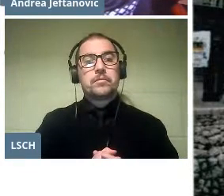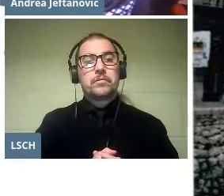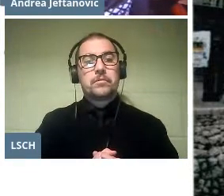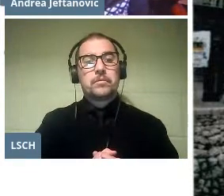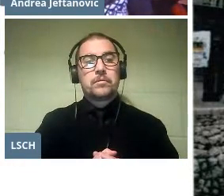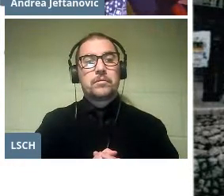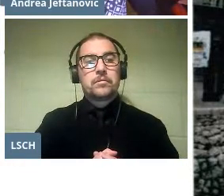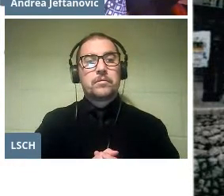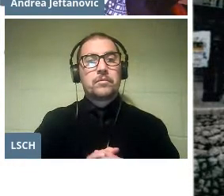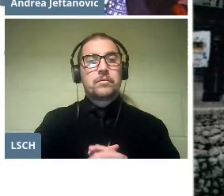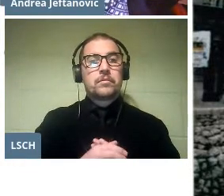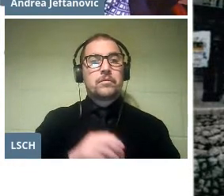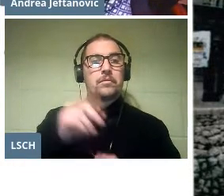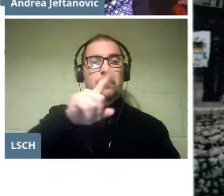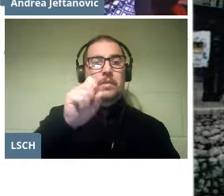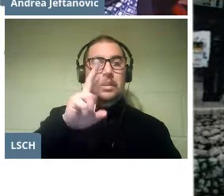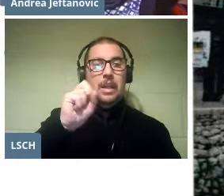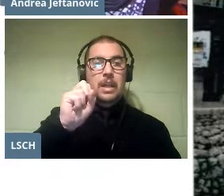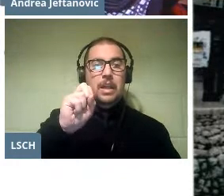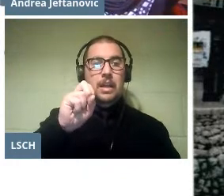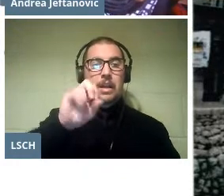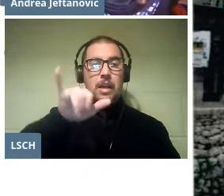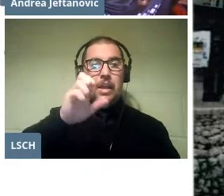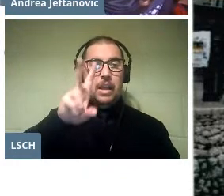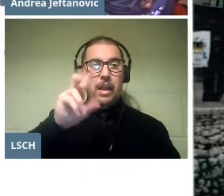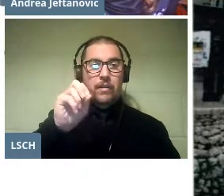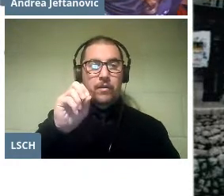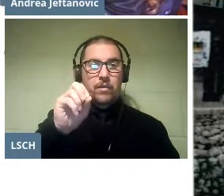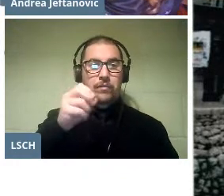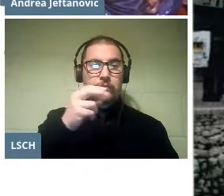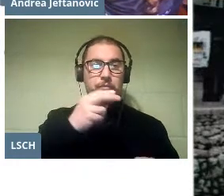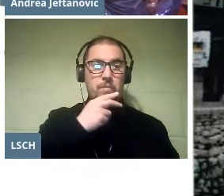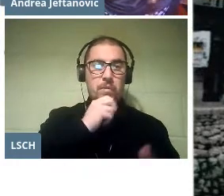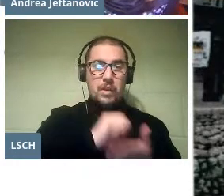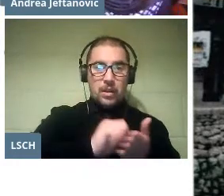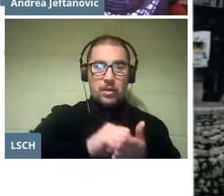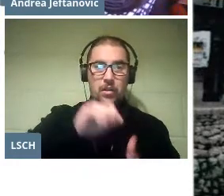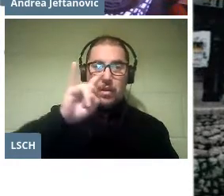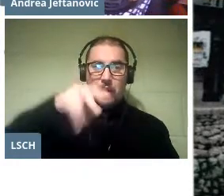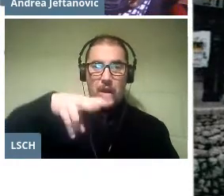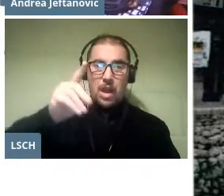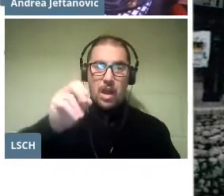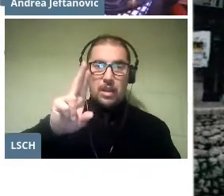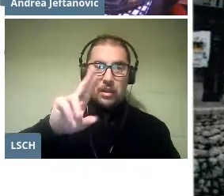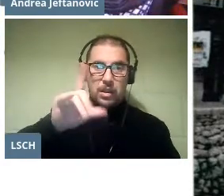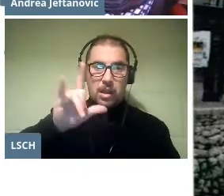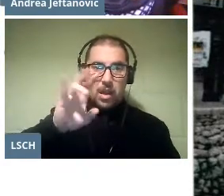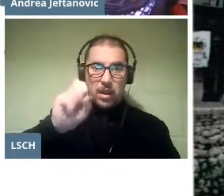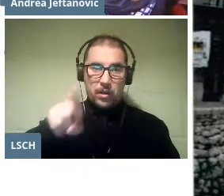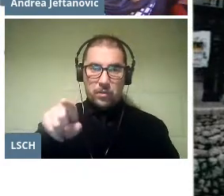Sarajevo Underground. Cuando por fin pude viajar a Yugoslavia, en